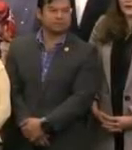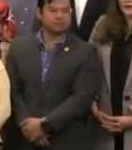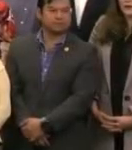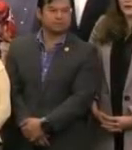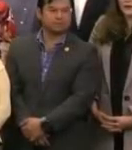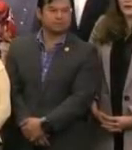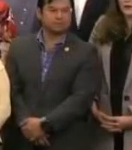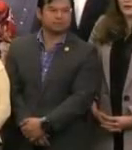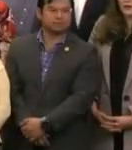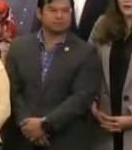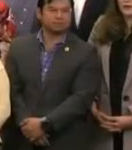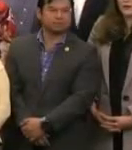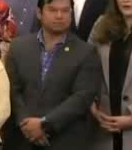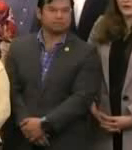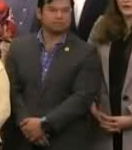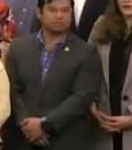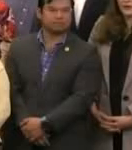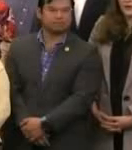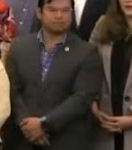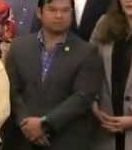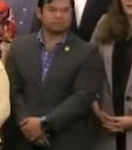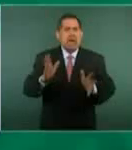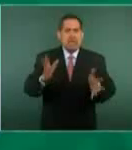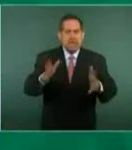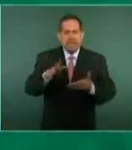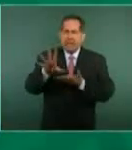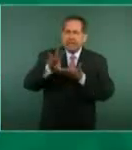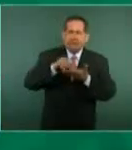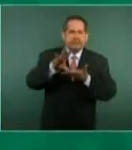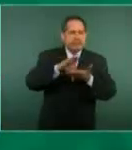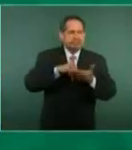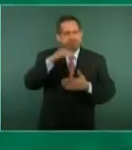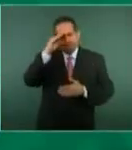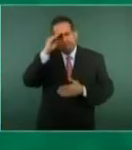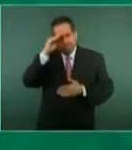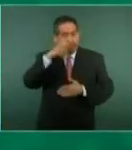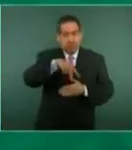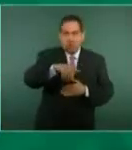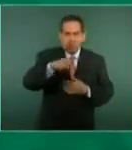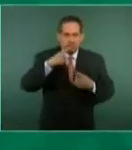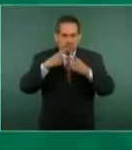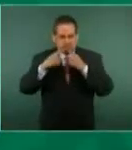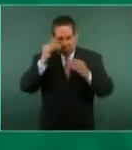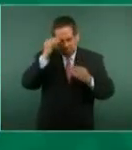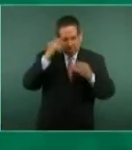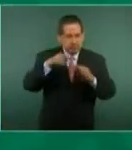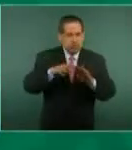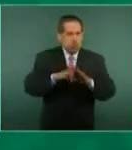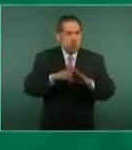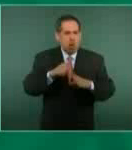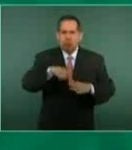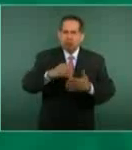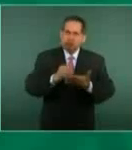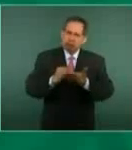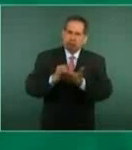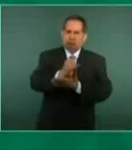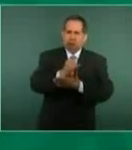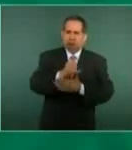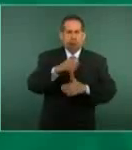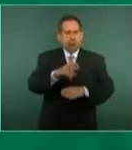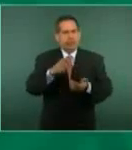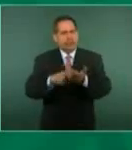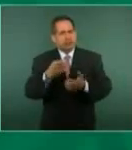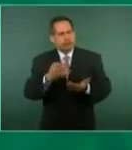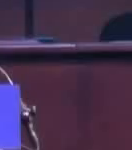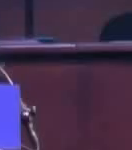boda de este 6 de junio. Así seguramente es. El presidente va a querer el ramo, bailar el vals, pues también quedarse con todo el